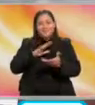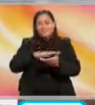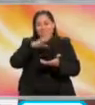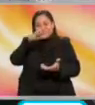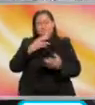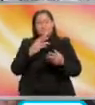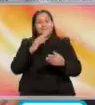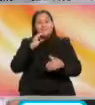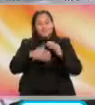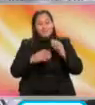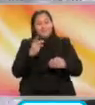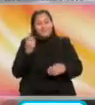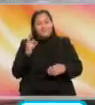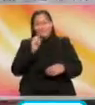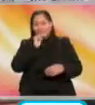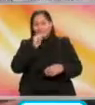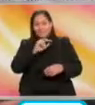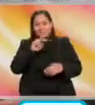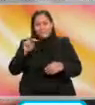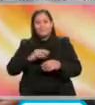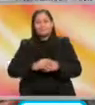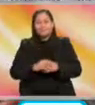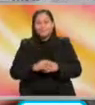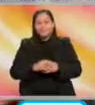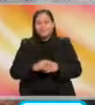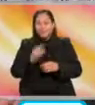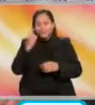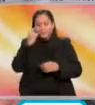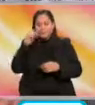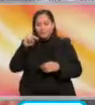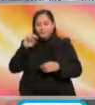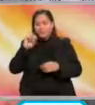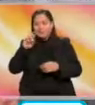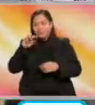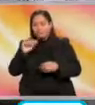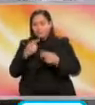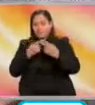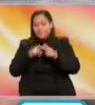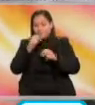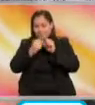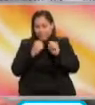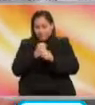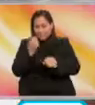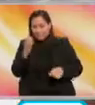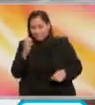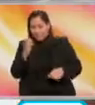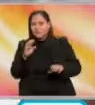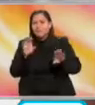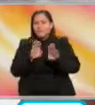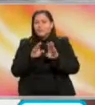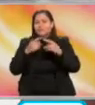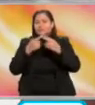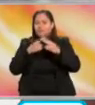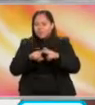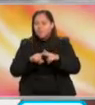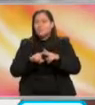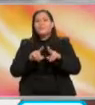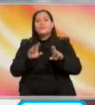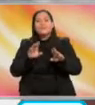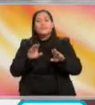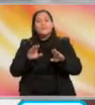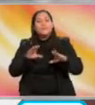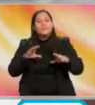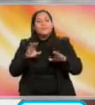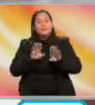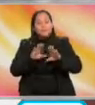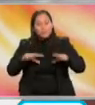diciembre nunca. Oye, Norma, empezamos a platicar contigo precisamente cuando arrancó este año de cómo iniciar, cómo empezar